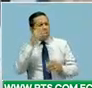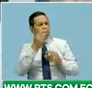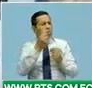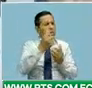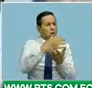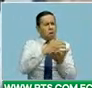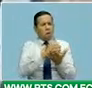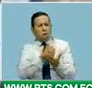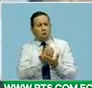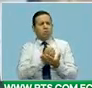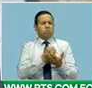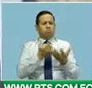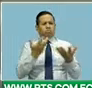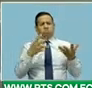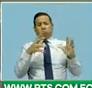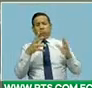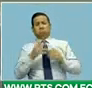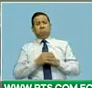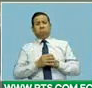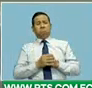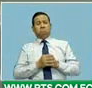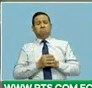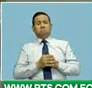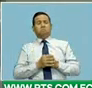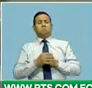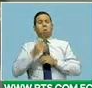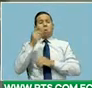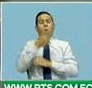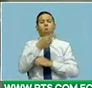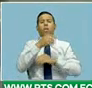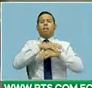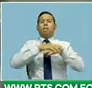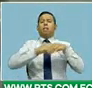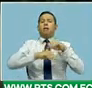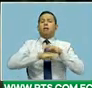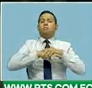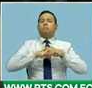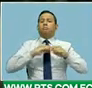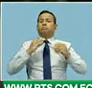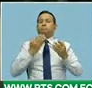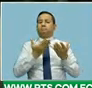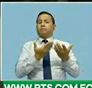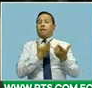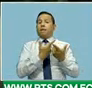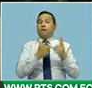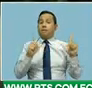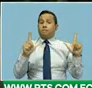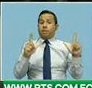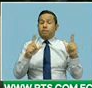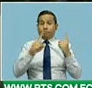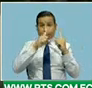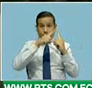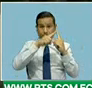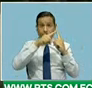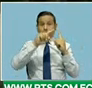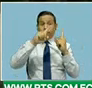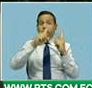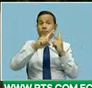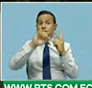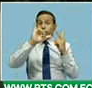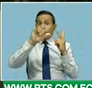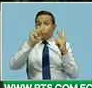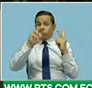propio o de terceras personas. Con esa decisión también se declaró la inocencia del ex subsecretario de Comunicación Pablo Llanes,